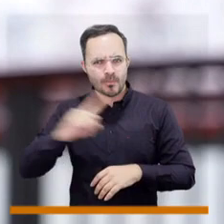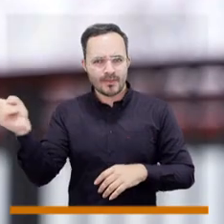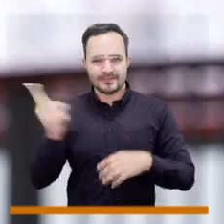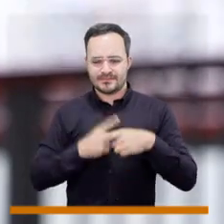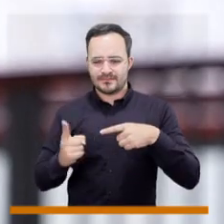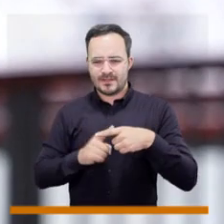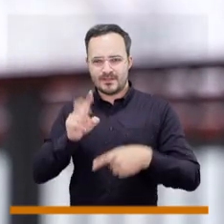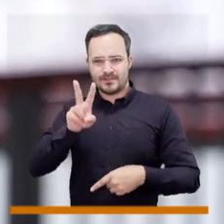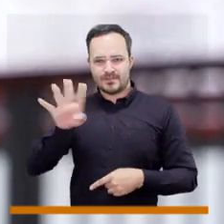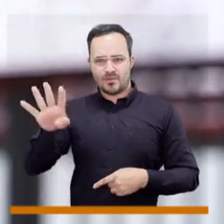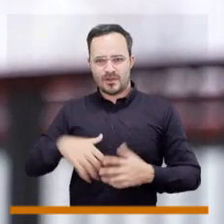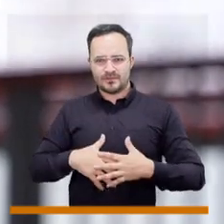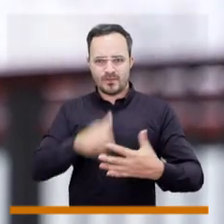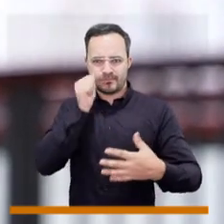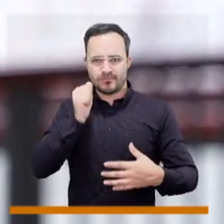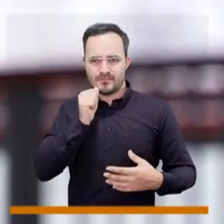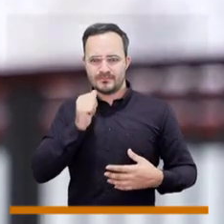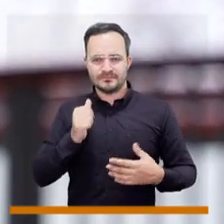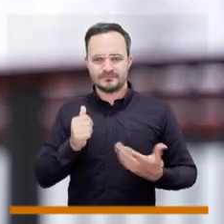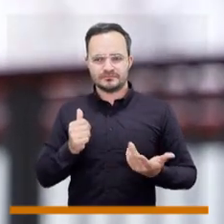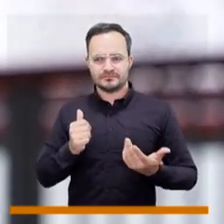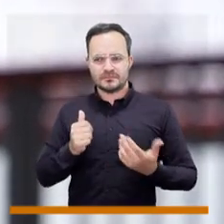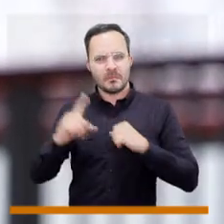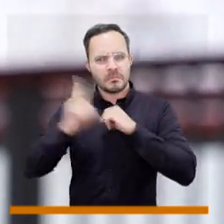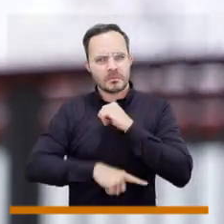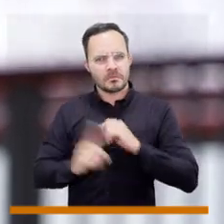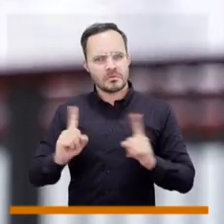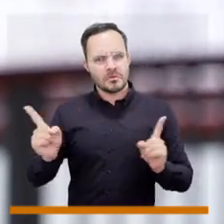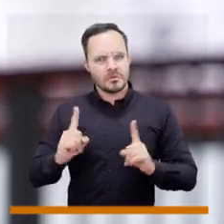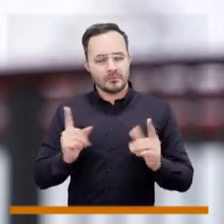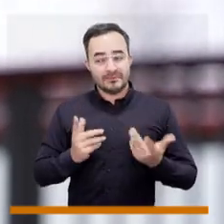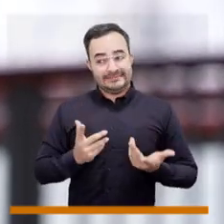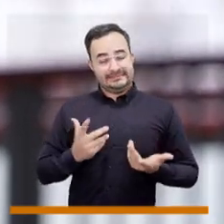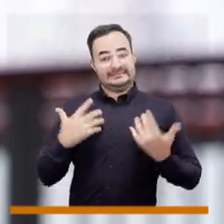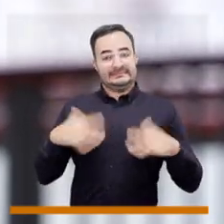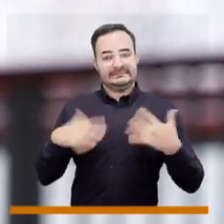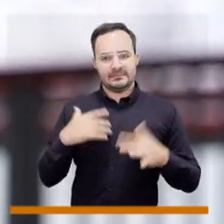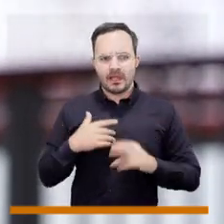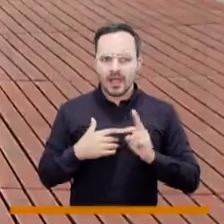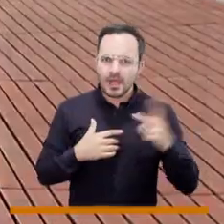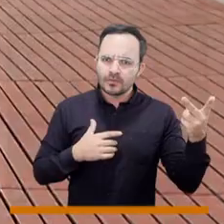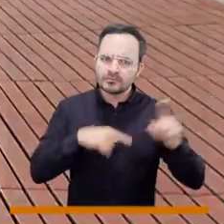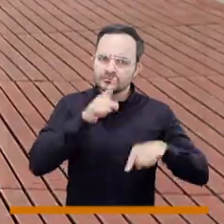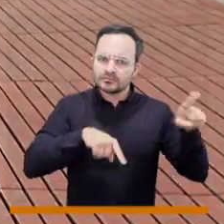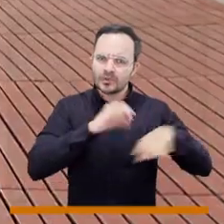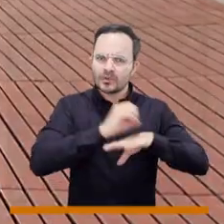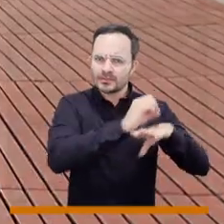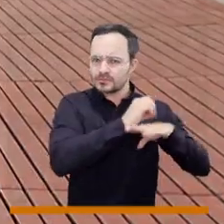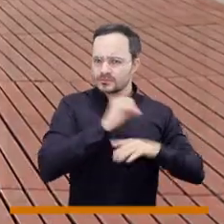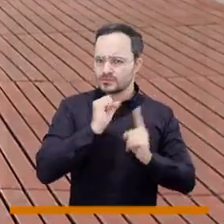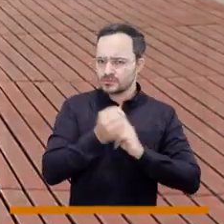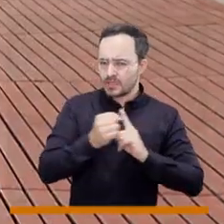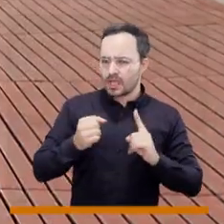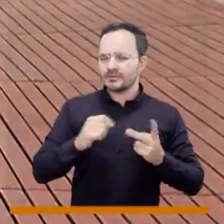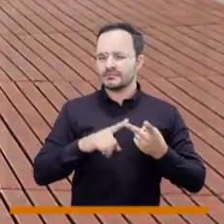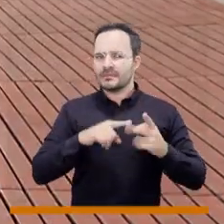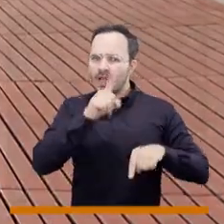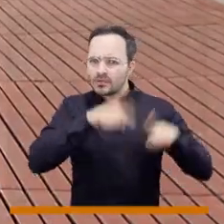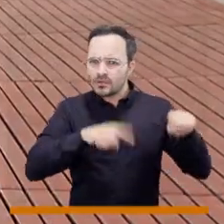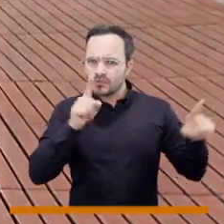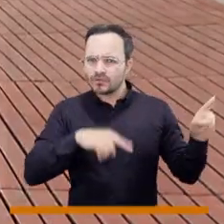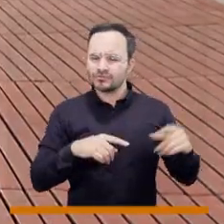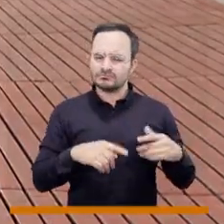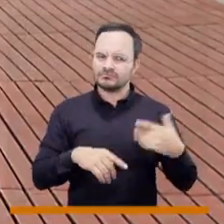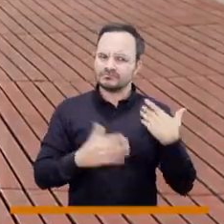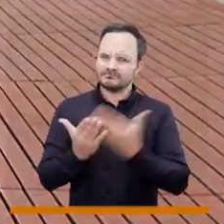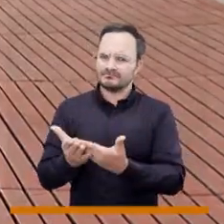una intención de echar hacia atrás esta reivindicación para algunos sectores sociales? Y